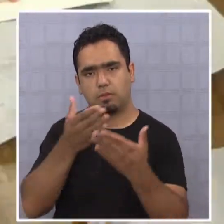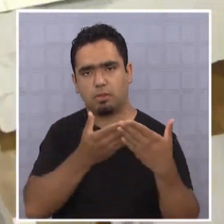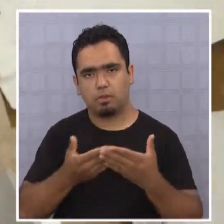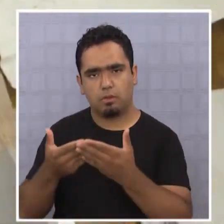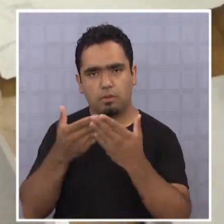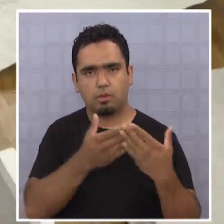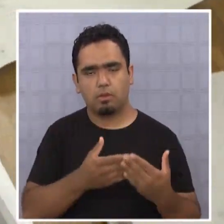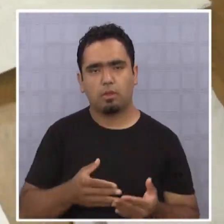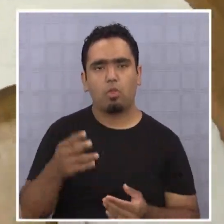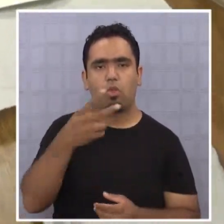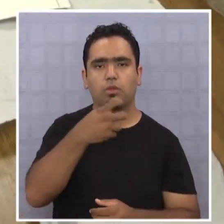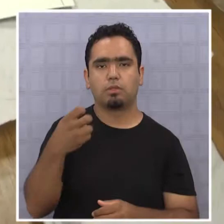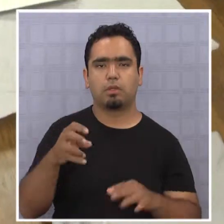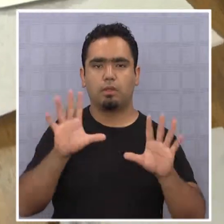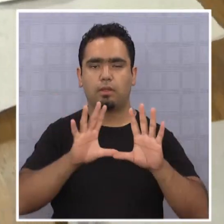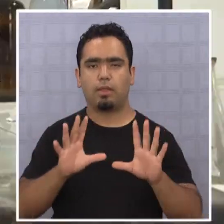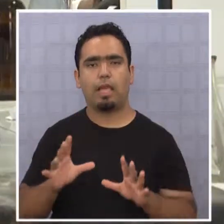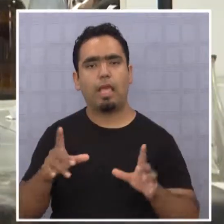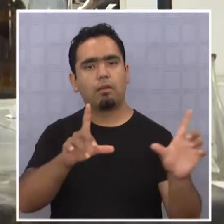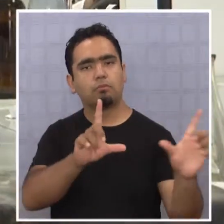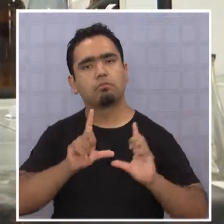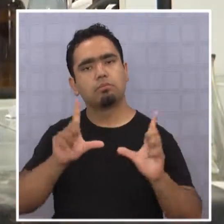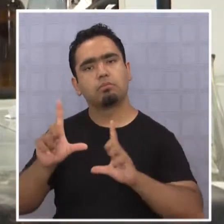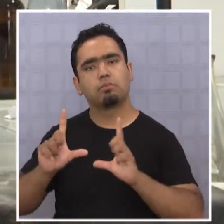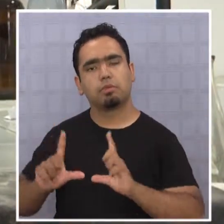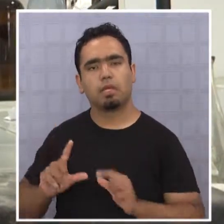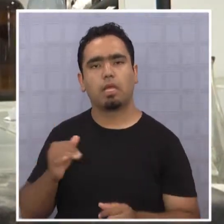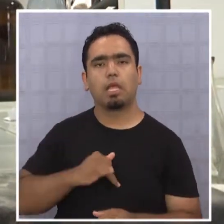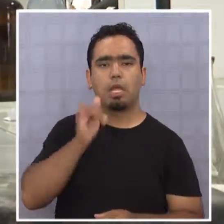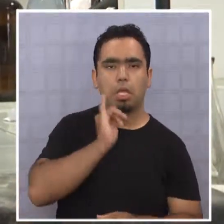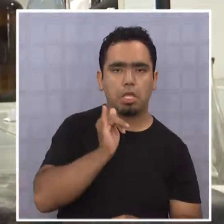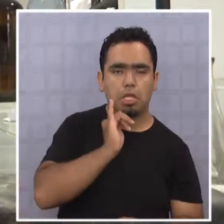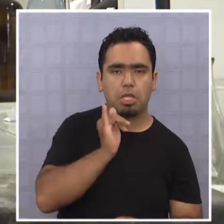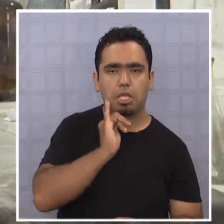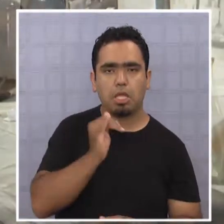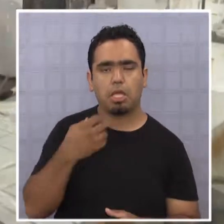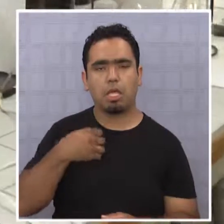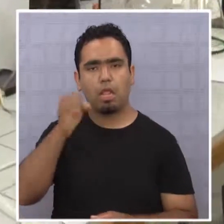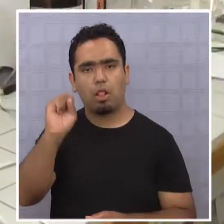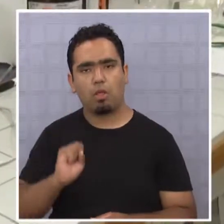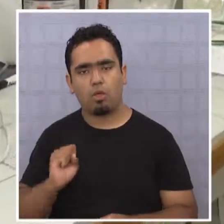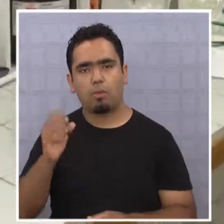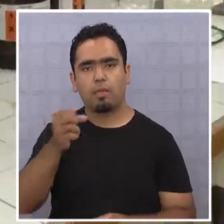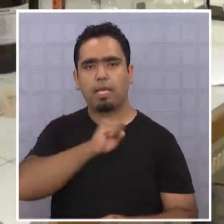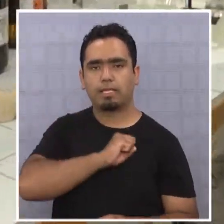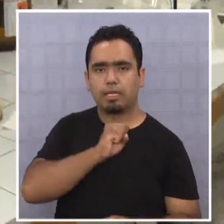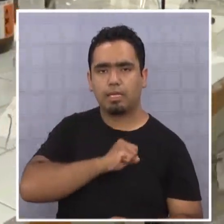Prat tiene 200 alumnos y 110 egresados, originarios de Iquique,